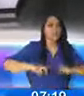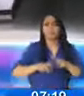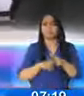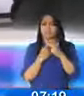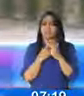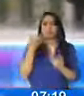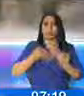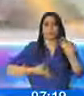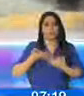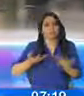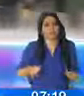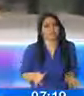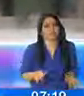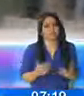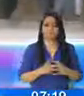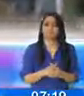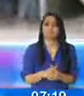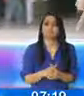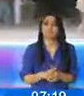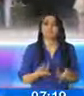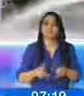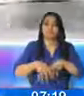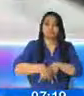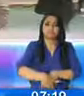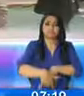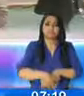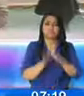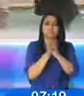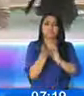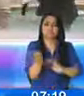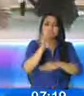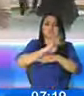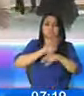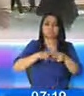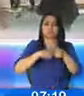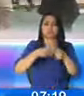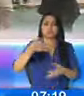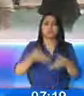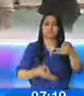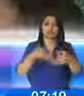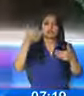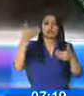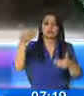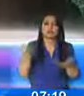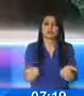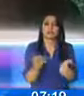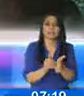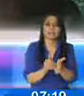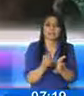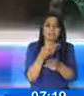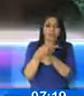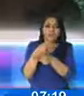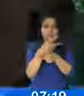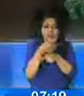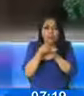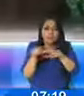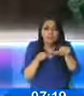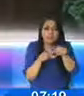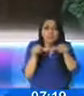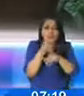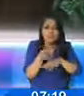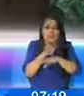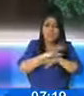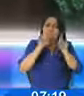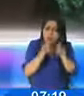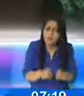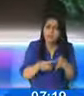puede ser pues en el plantón también se pidió a la asamblea retomar el juicio político en contra de glas el cal tiene que abrir las puertas el cal tiene